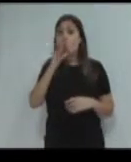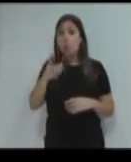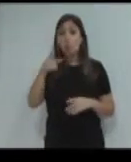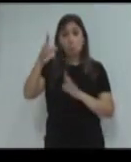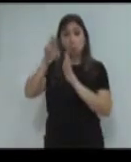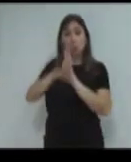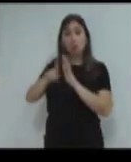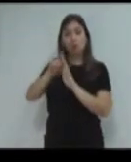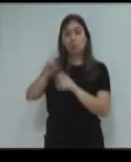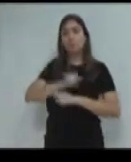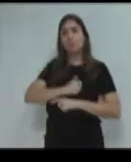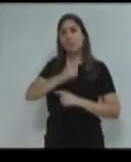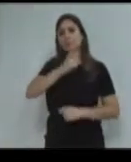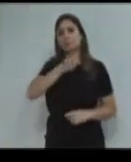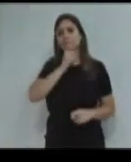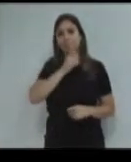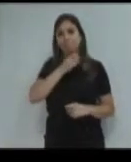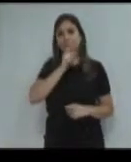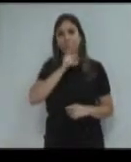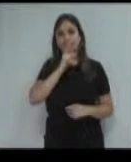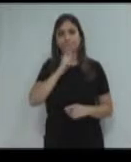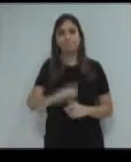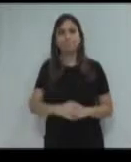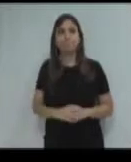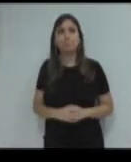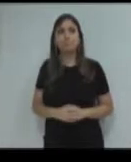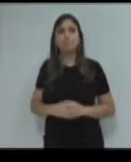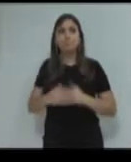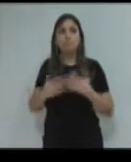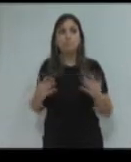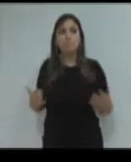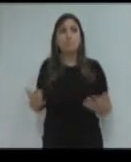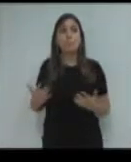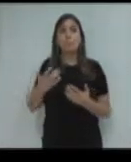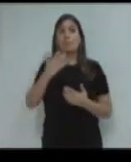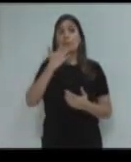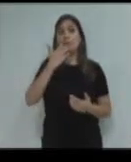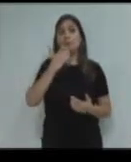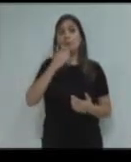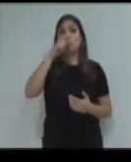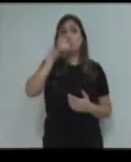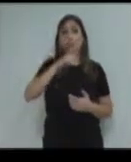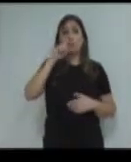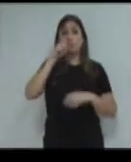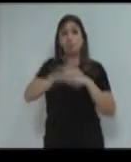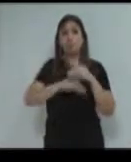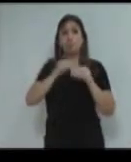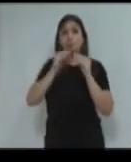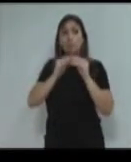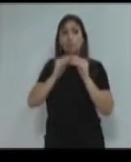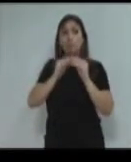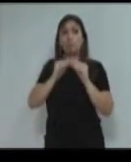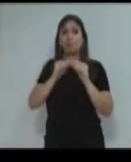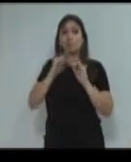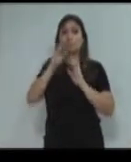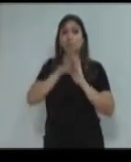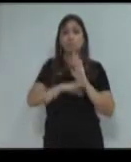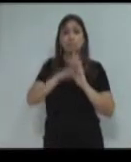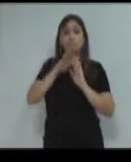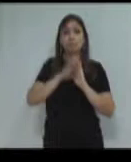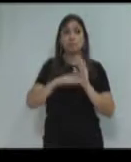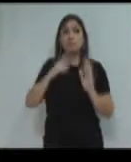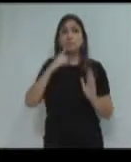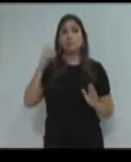aplicación ahora no te facilita ese tema, ¿no? Sin embargo, si los que desarrollan esas aplicaciones tienen